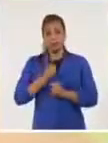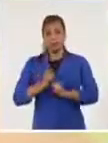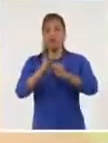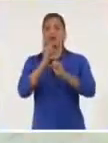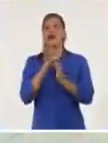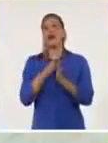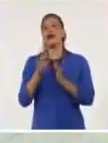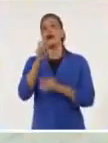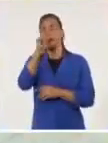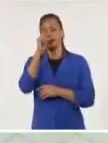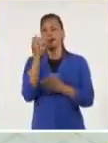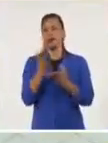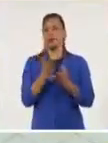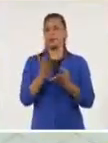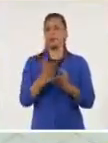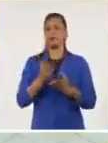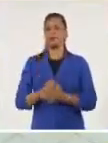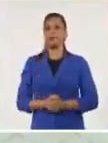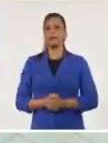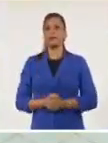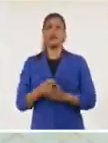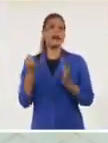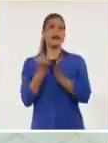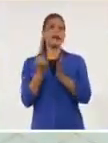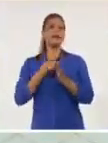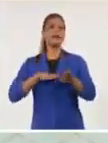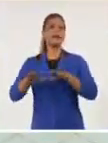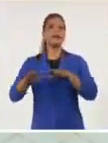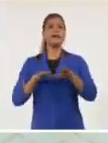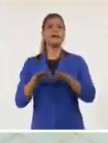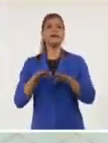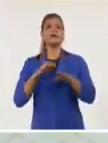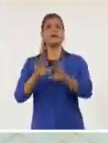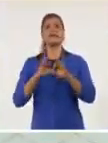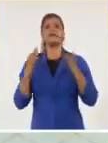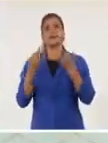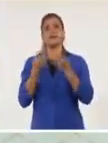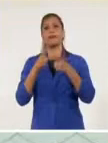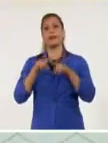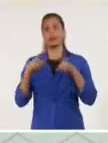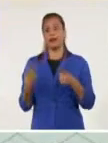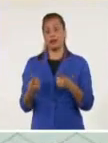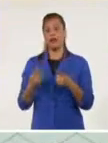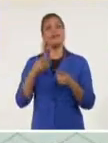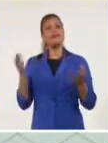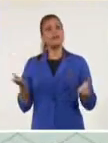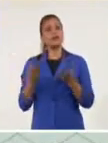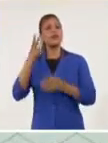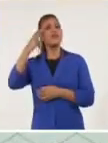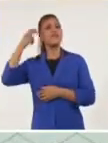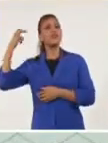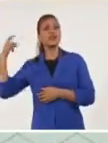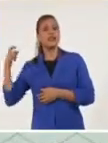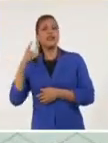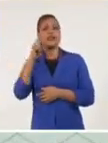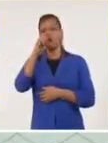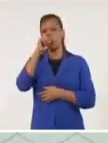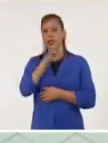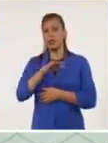edad de escolar garantiza la preparación de la familia para que desarrolla el máximo desarrollo de habilidades en los niños